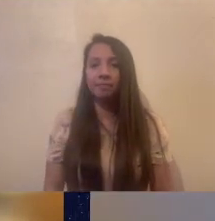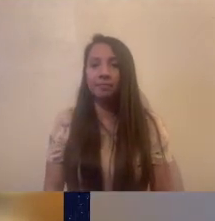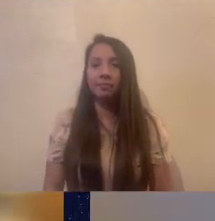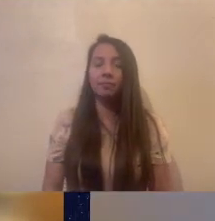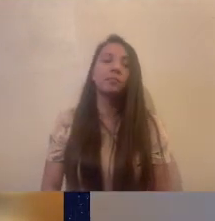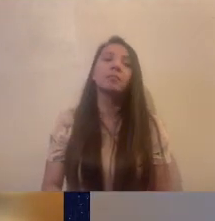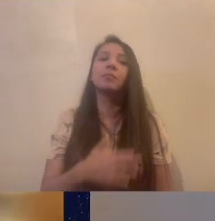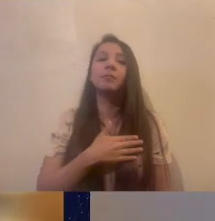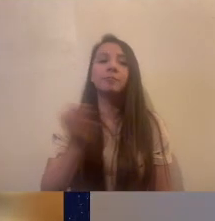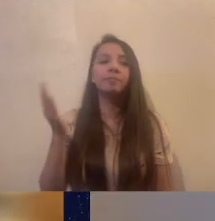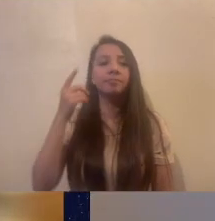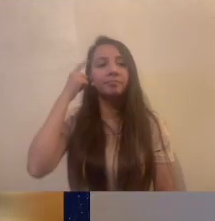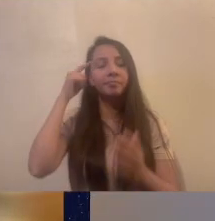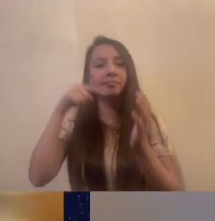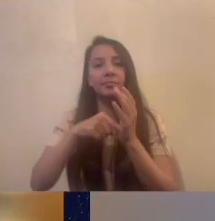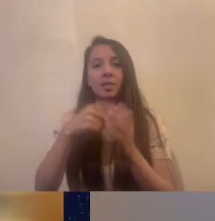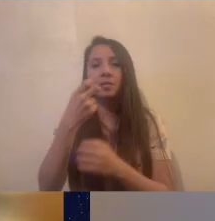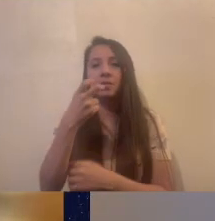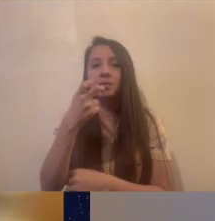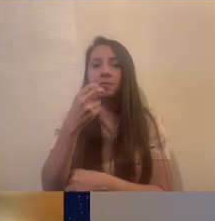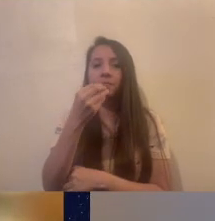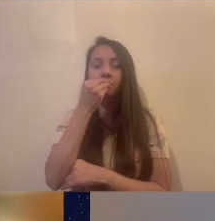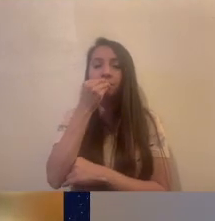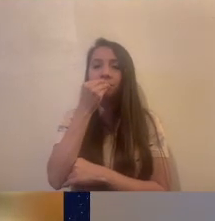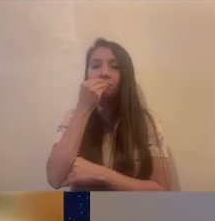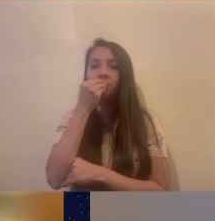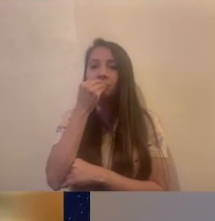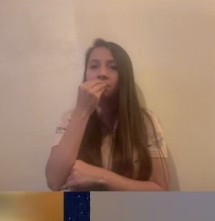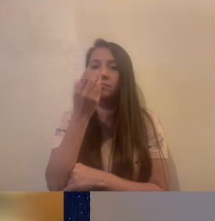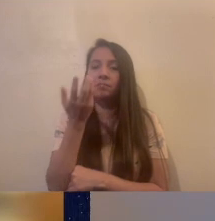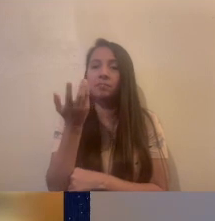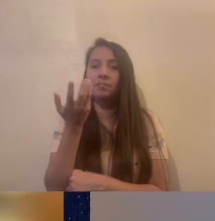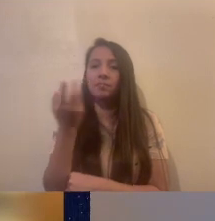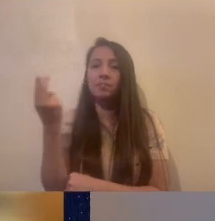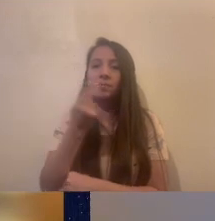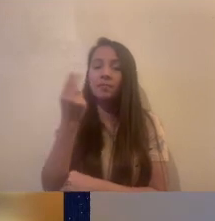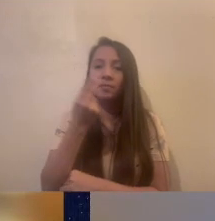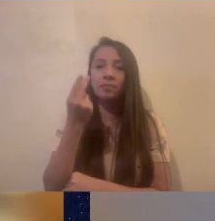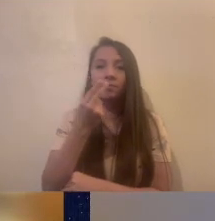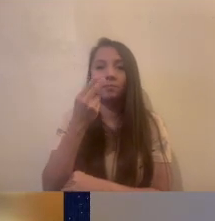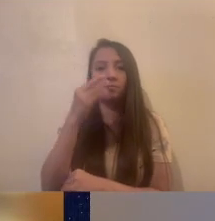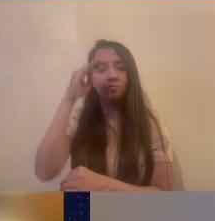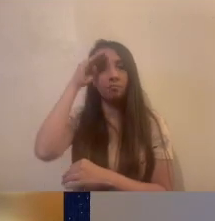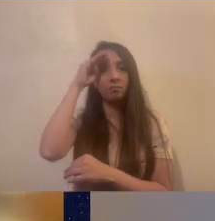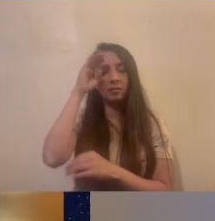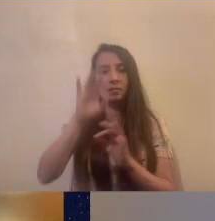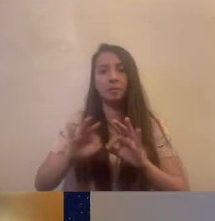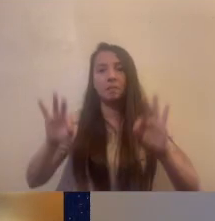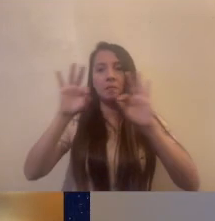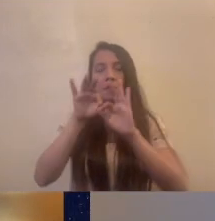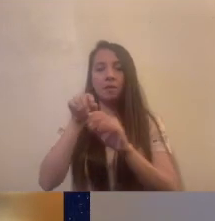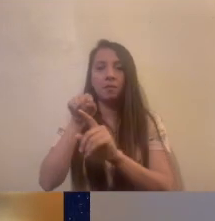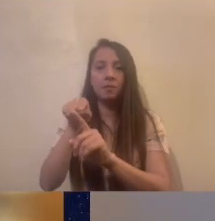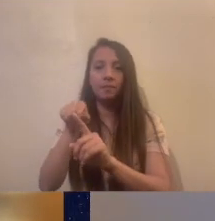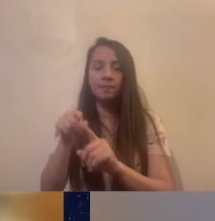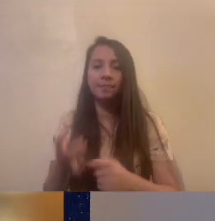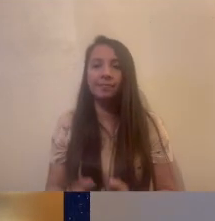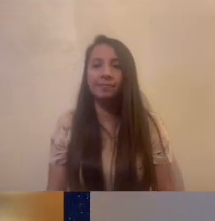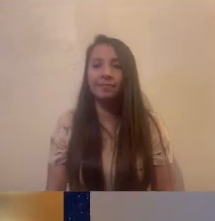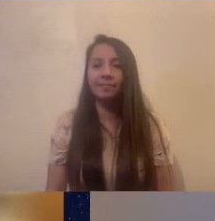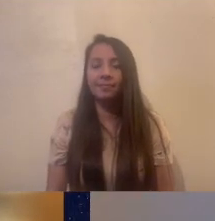Y bueno, yo creo que este es uno de los alimentos que hay que tener en cuenta, ¿no?